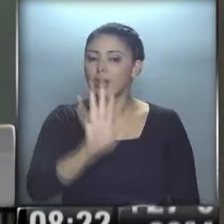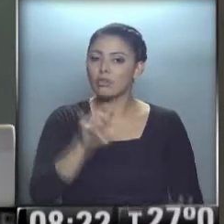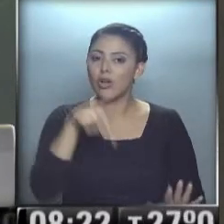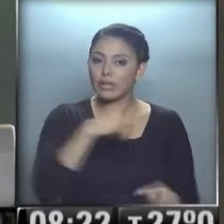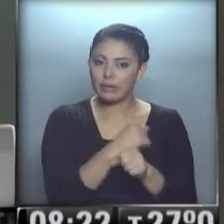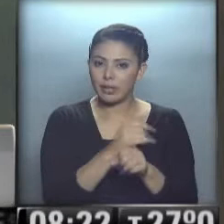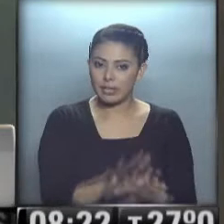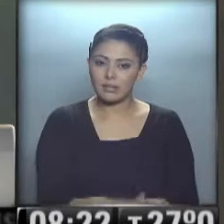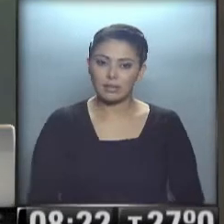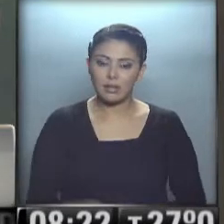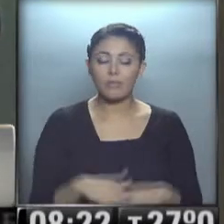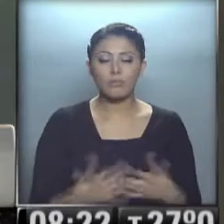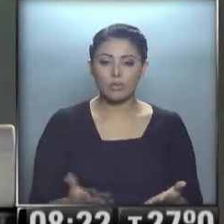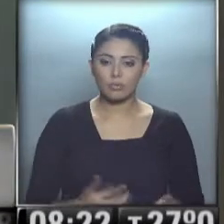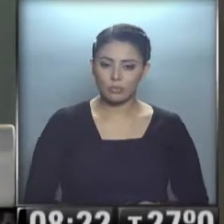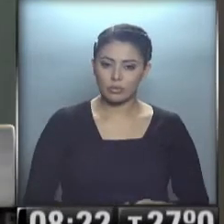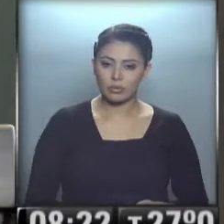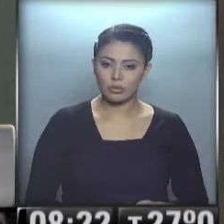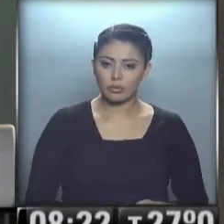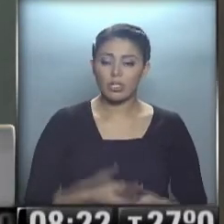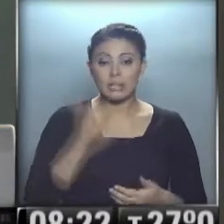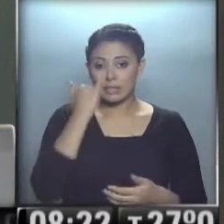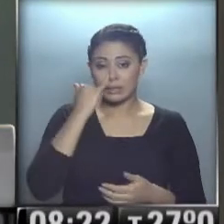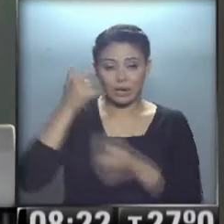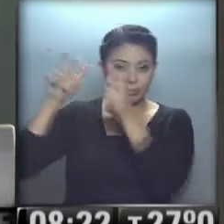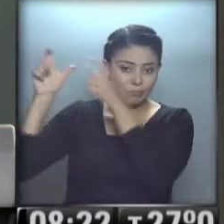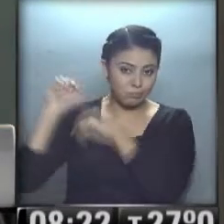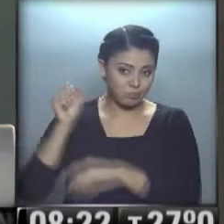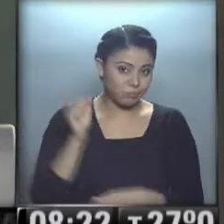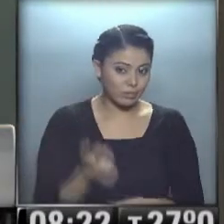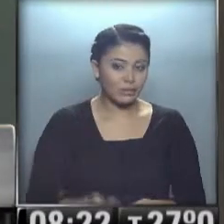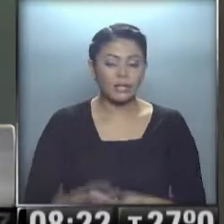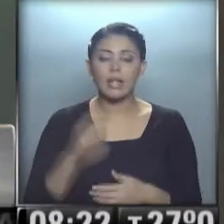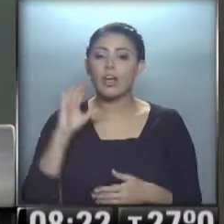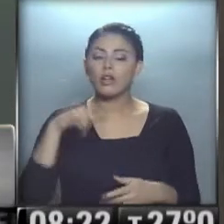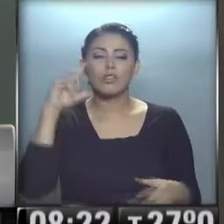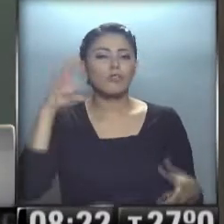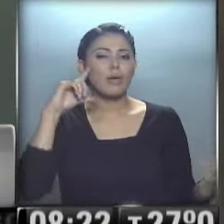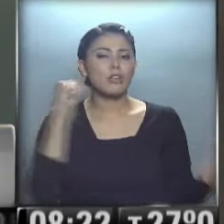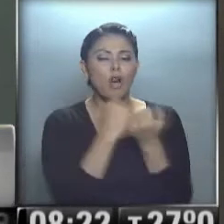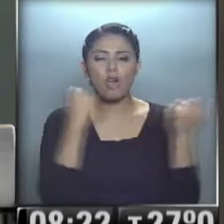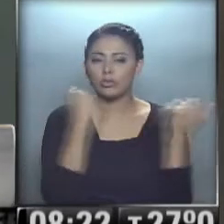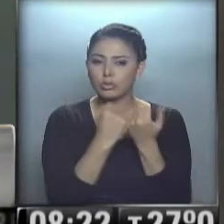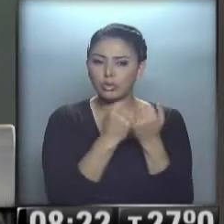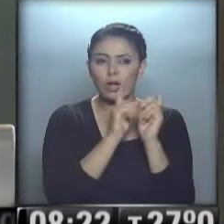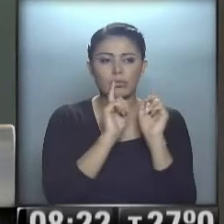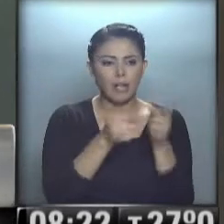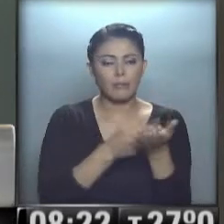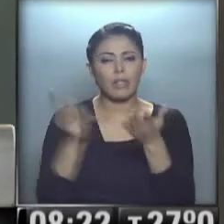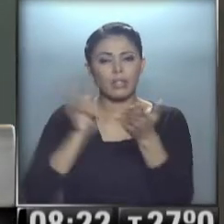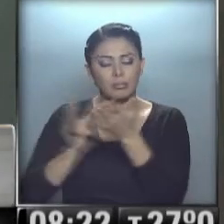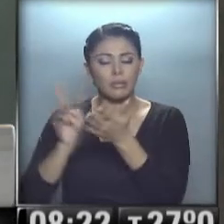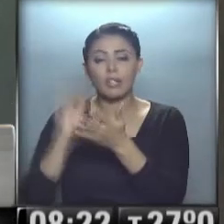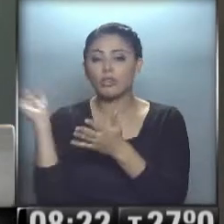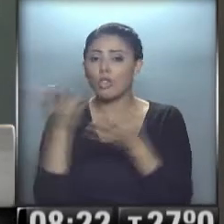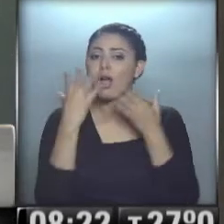haciendo y obviamente, dada la experiencia existente y el sistema de monitoreo y evaluación de un modo sistemático que se hace, ha